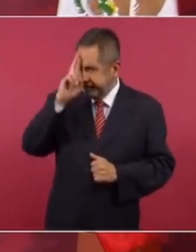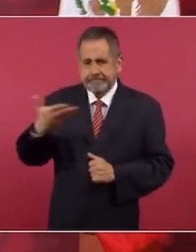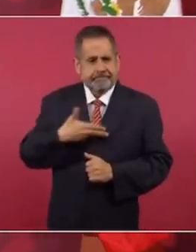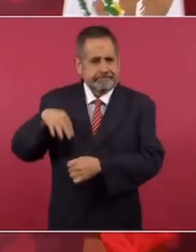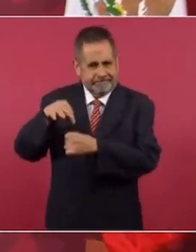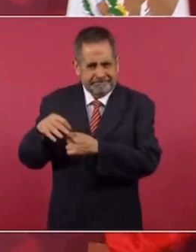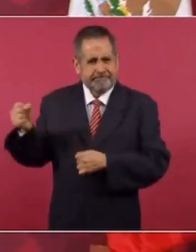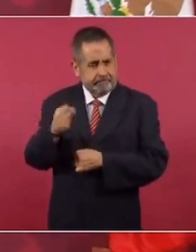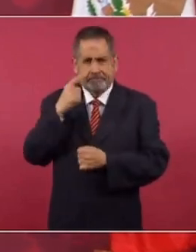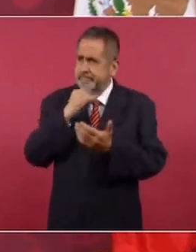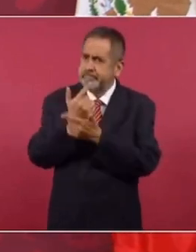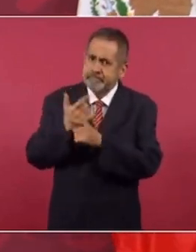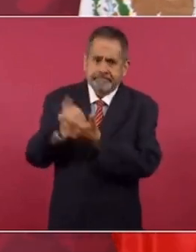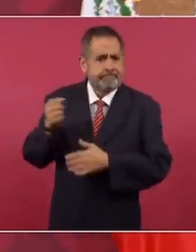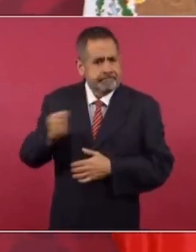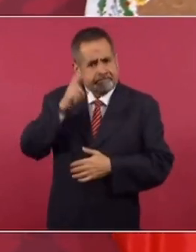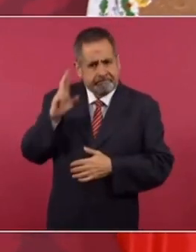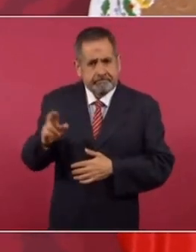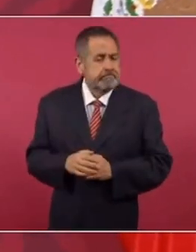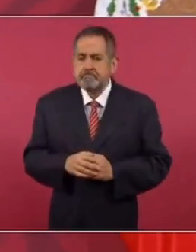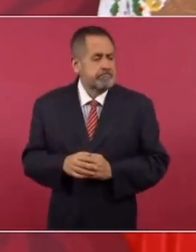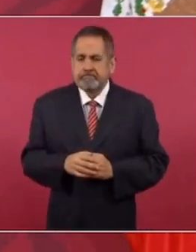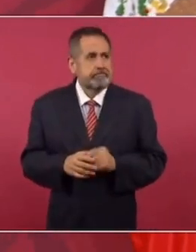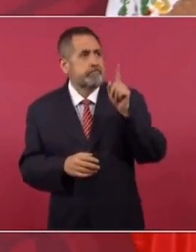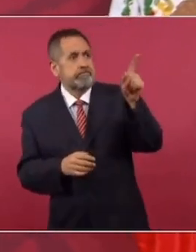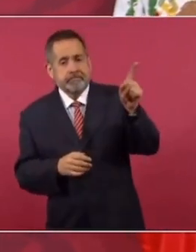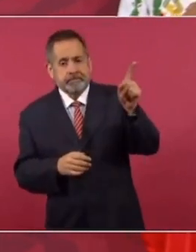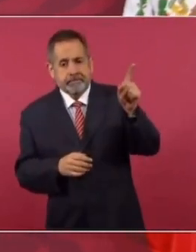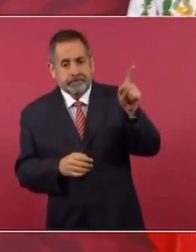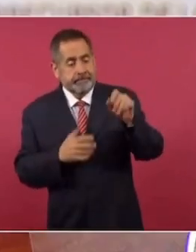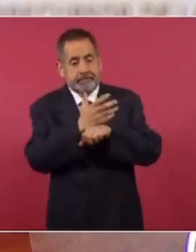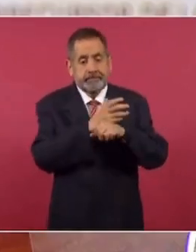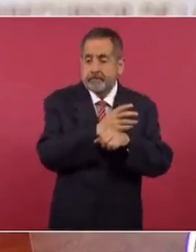presidente electo de manera democrática, lo que hacen es que avalan